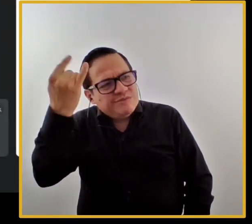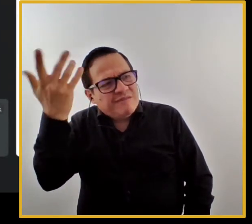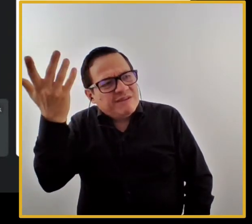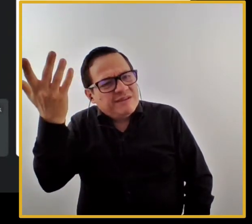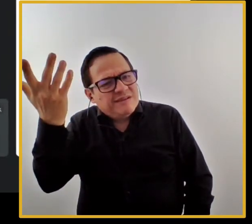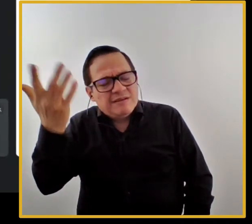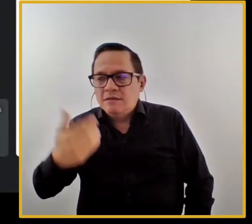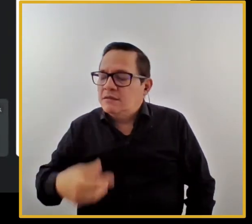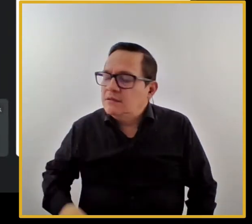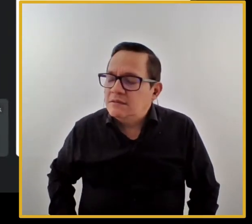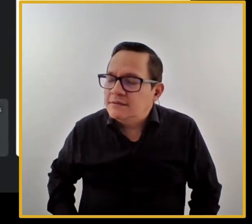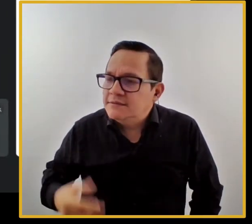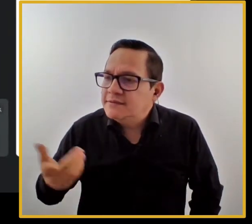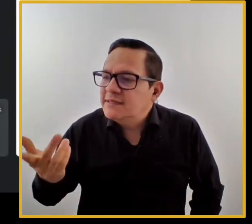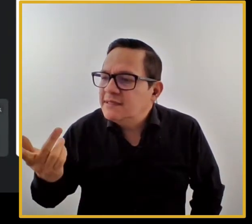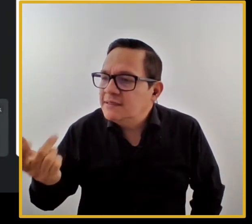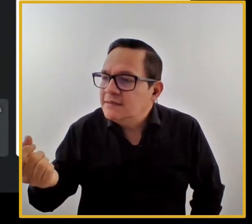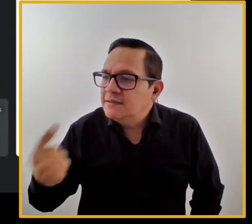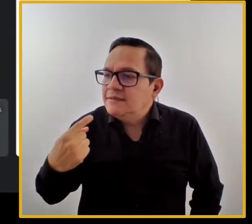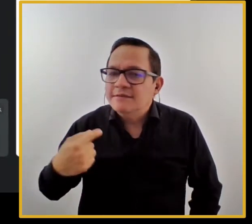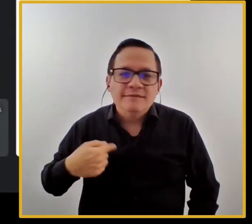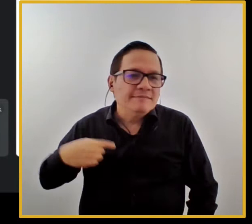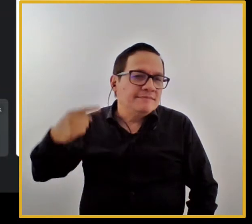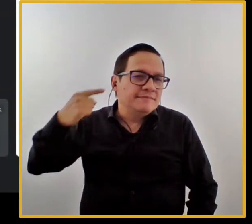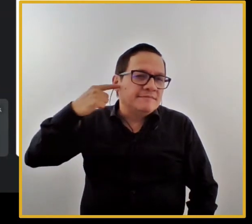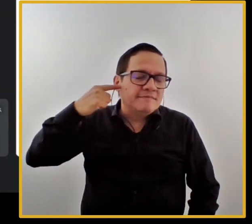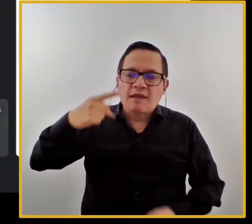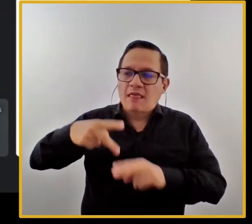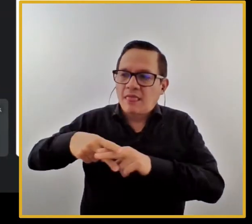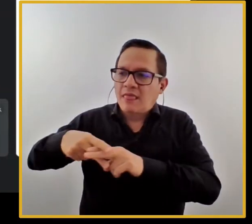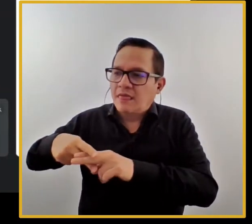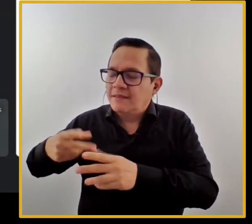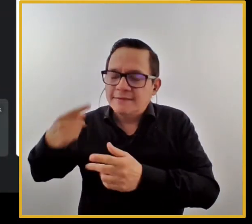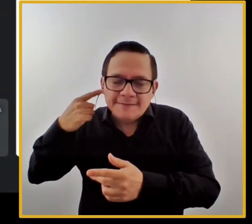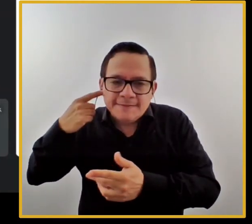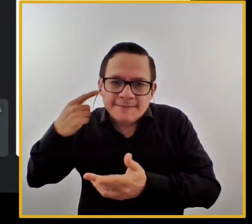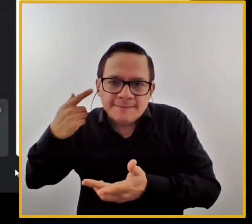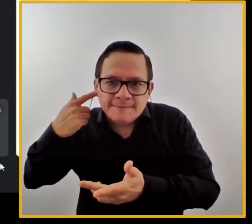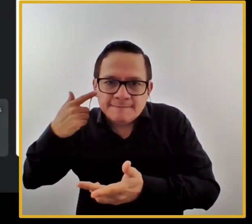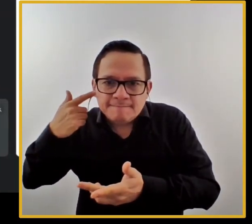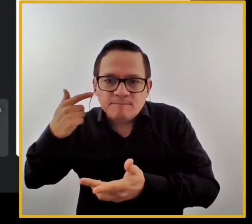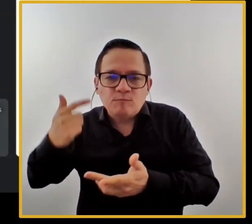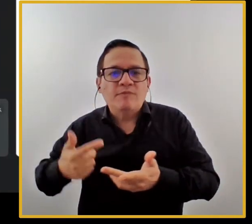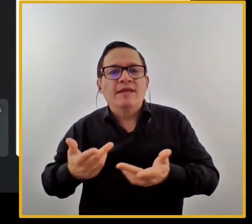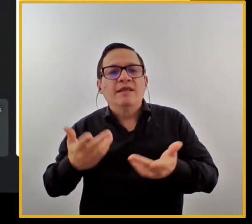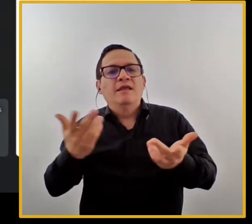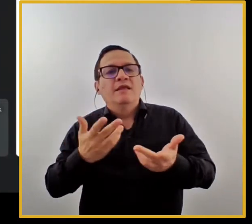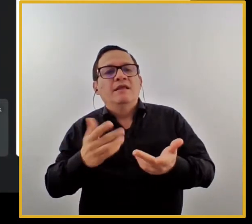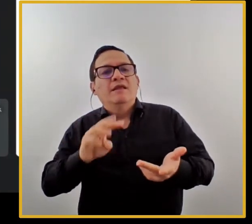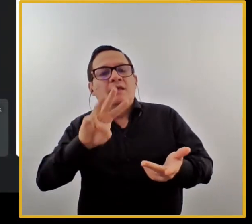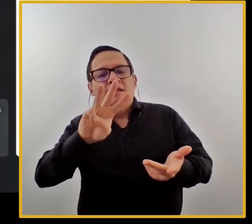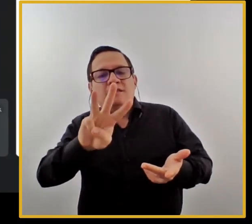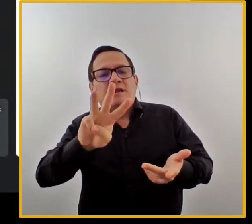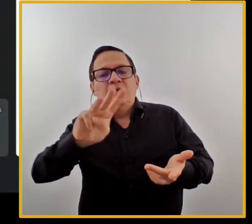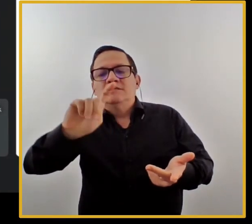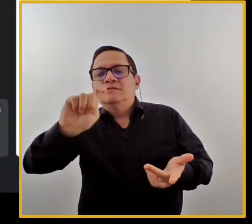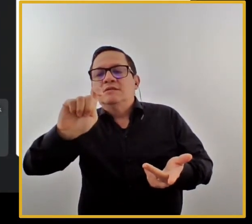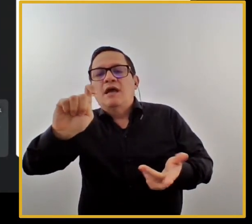Señor, es que se me escuchó como cortado. tutor, ¿de dónde sale el